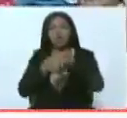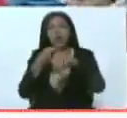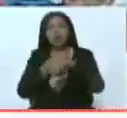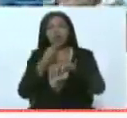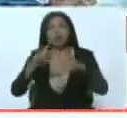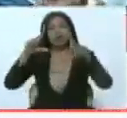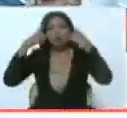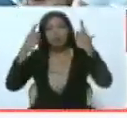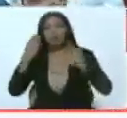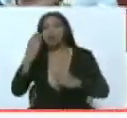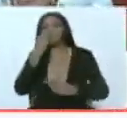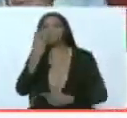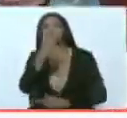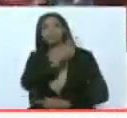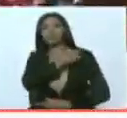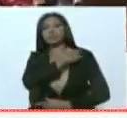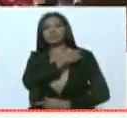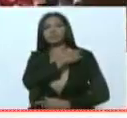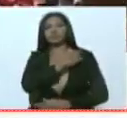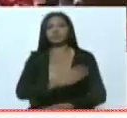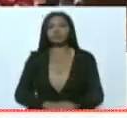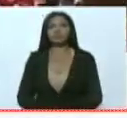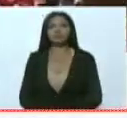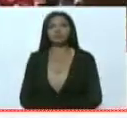Guaira, García Carneiro,